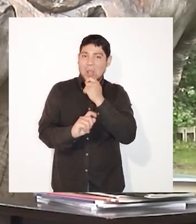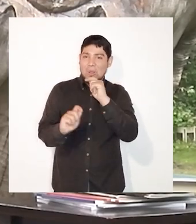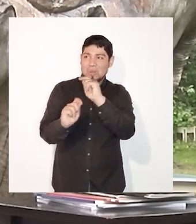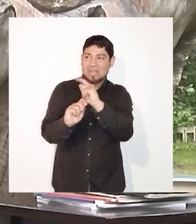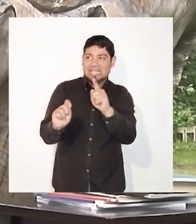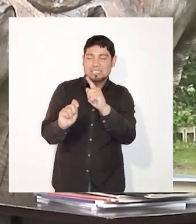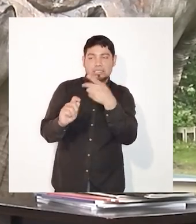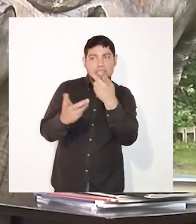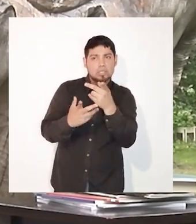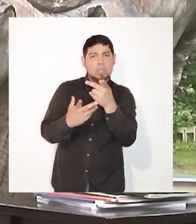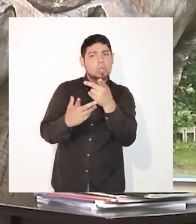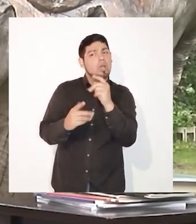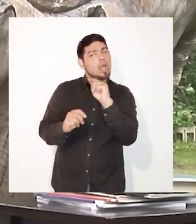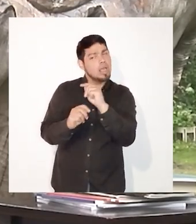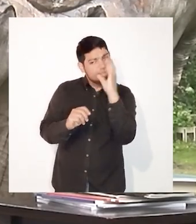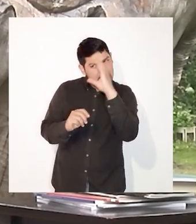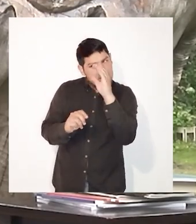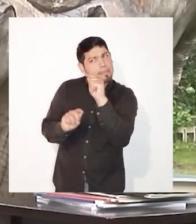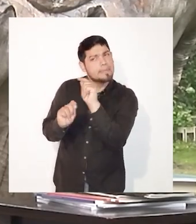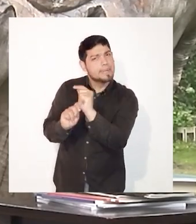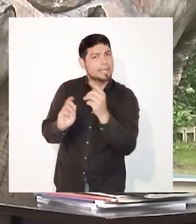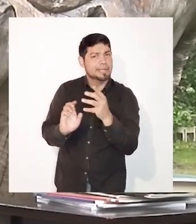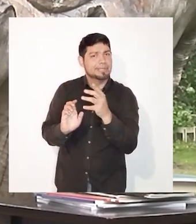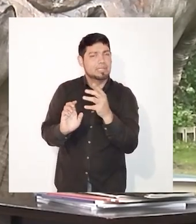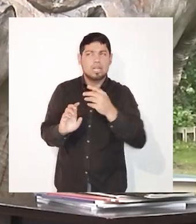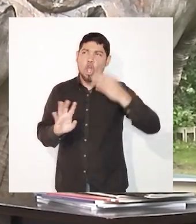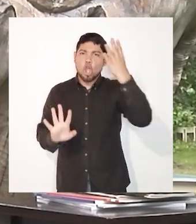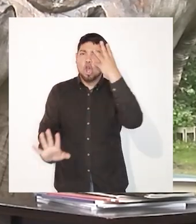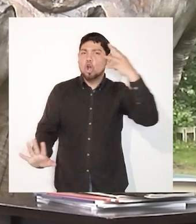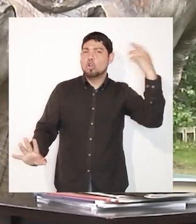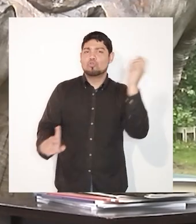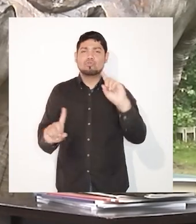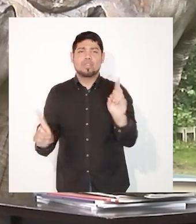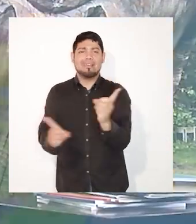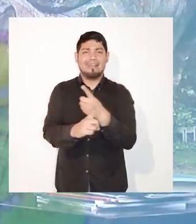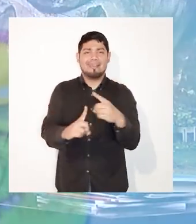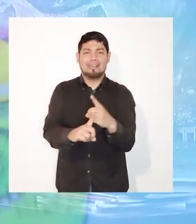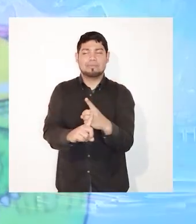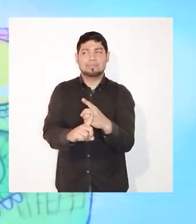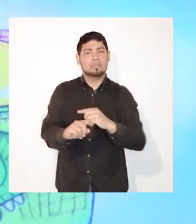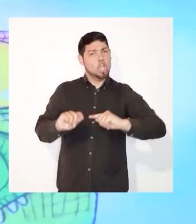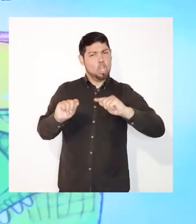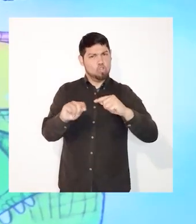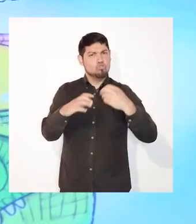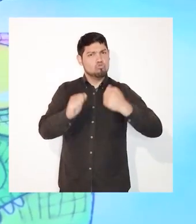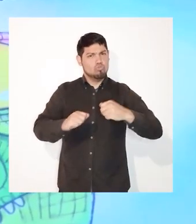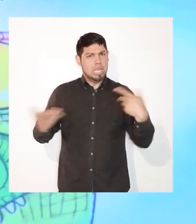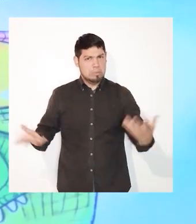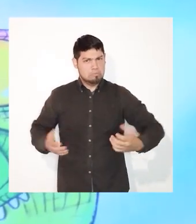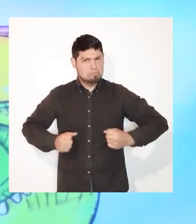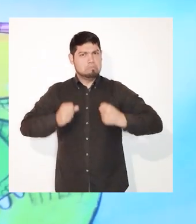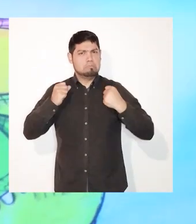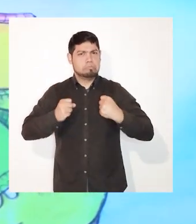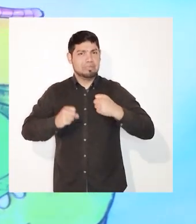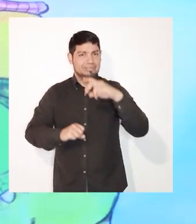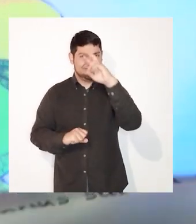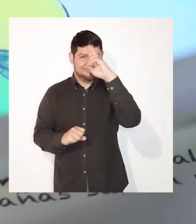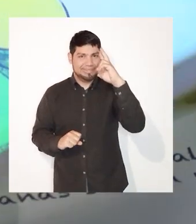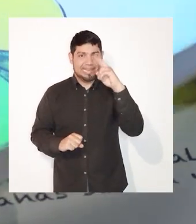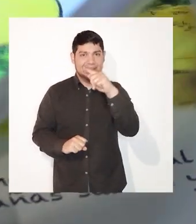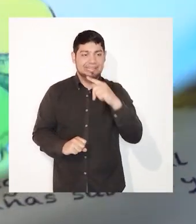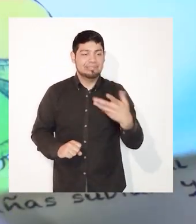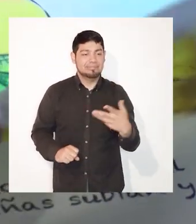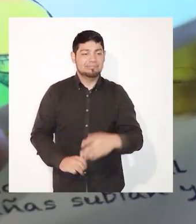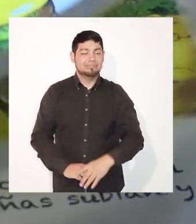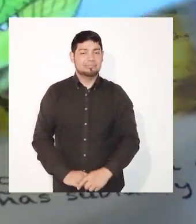juntar más huesos para hacer el dinosaurio más rico y poderoso, decía su padre. Olvida la música. Solo así